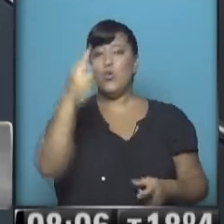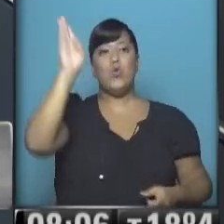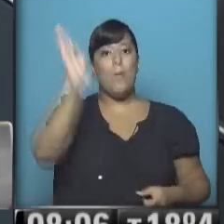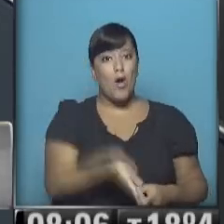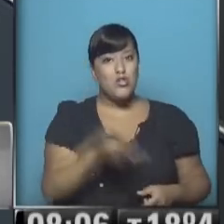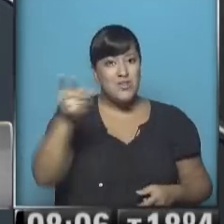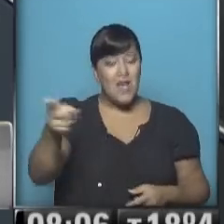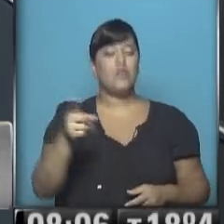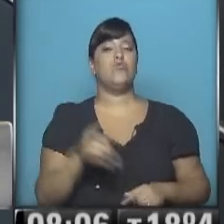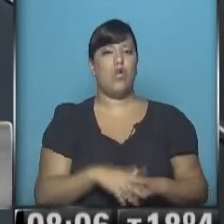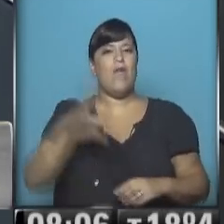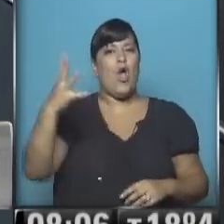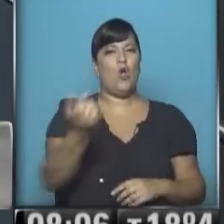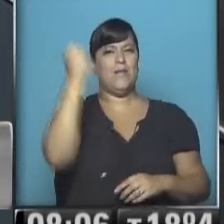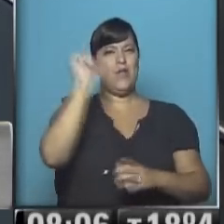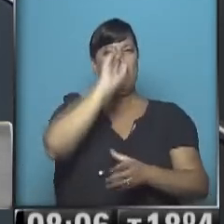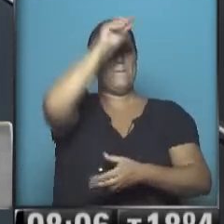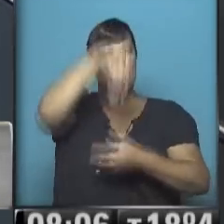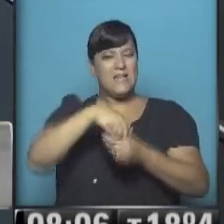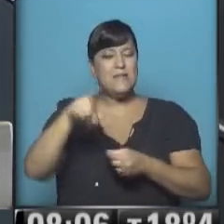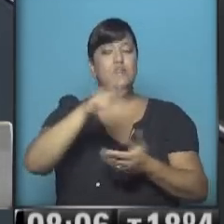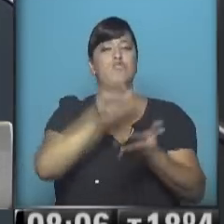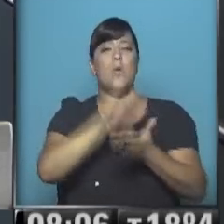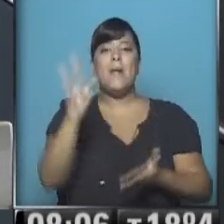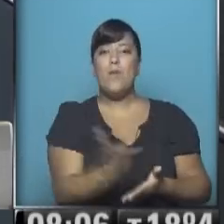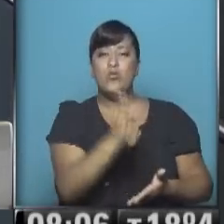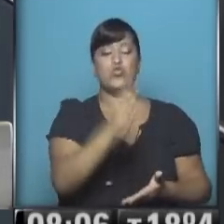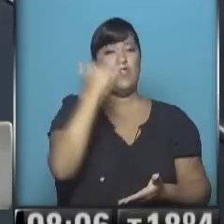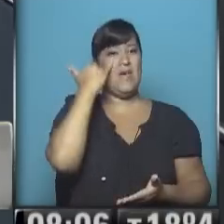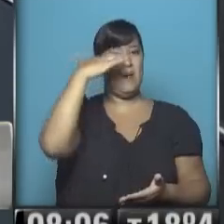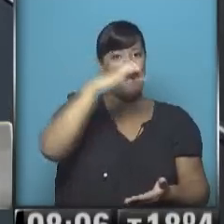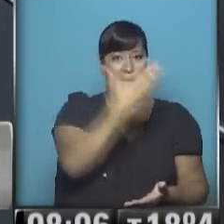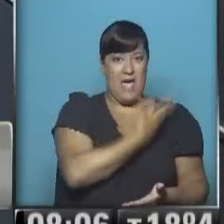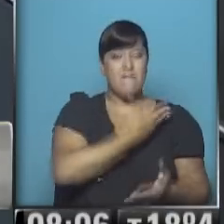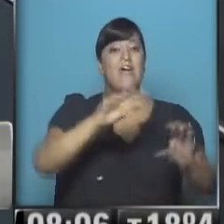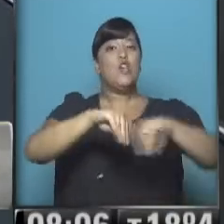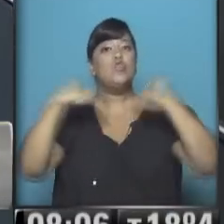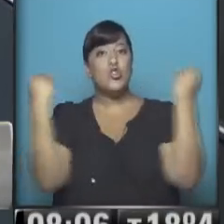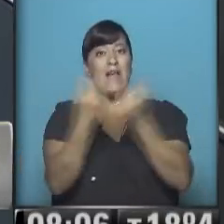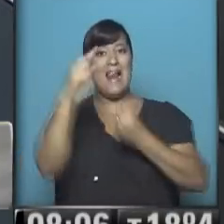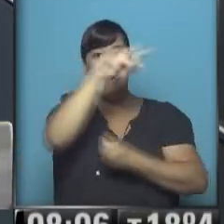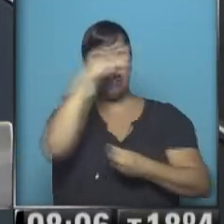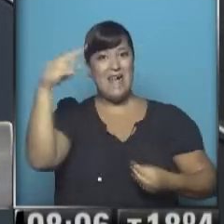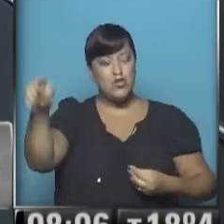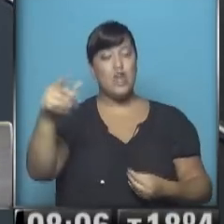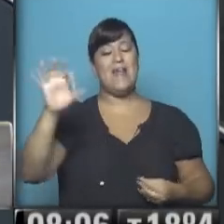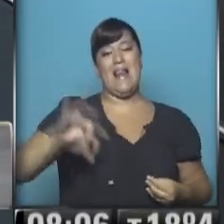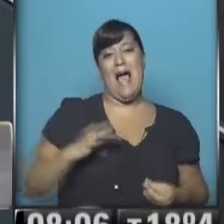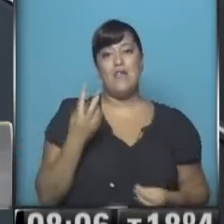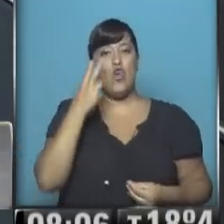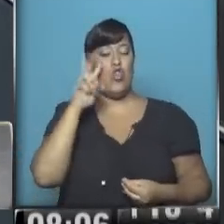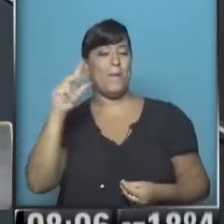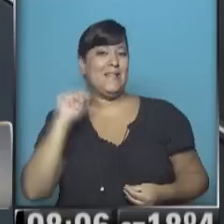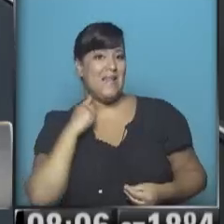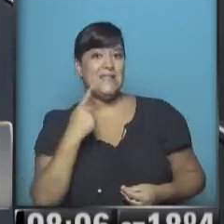por obtenido de participación relativa a la producción de petróleo de ipf en el total nacional en el año 2013 o